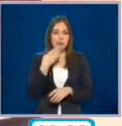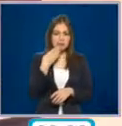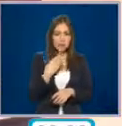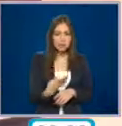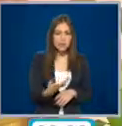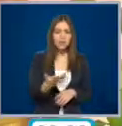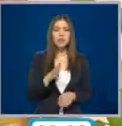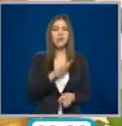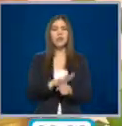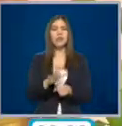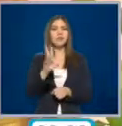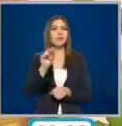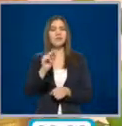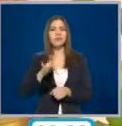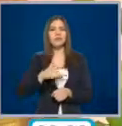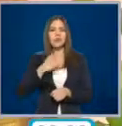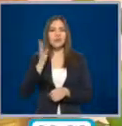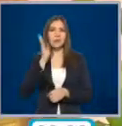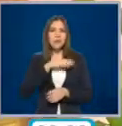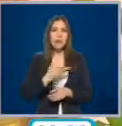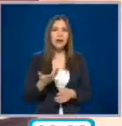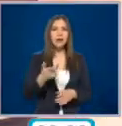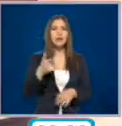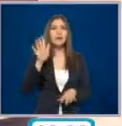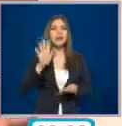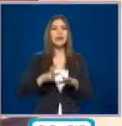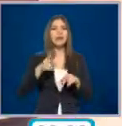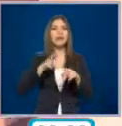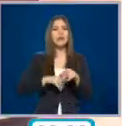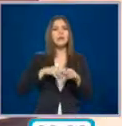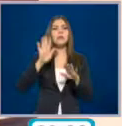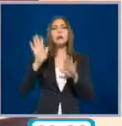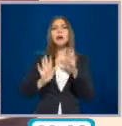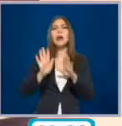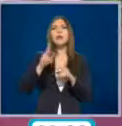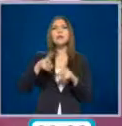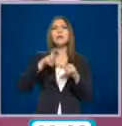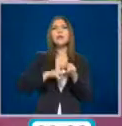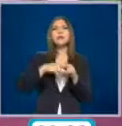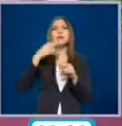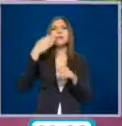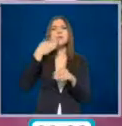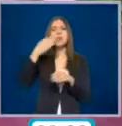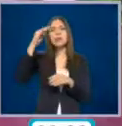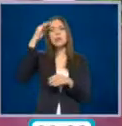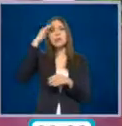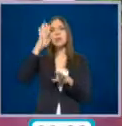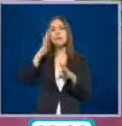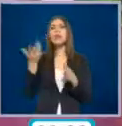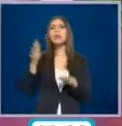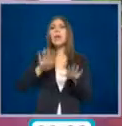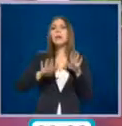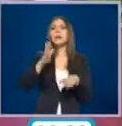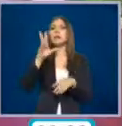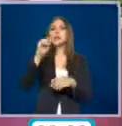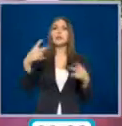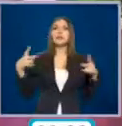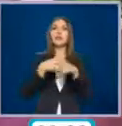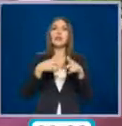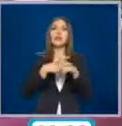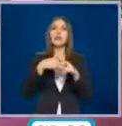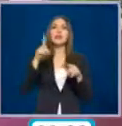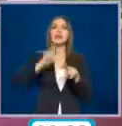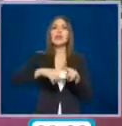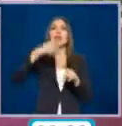escucharse, no a ver quién tiene la razón. Pareciera que de repente es concurso, poderes, ¿no? es concurso de ver quién sabe más,